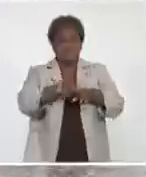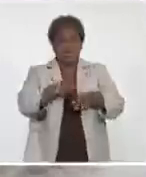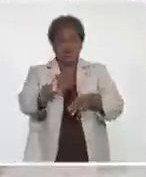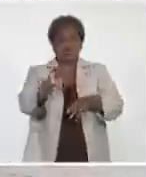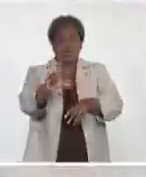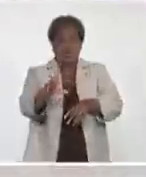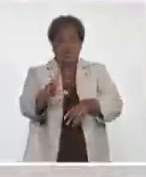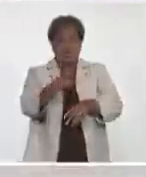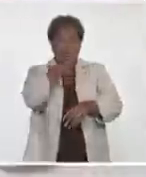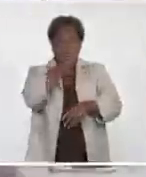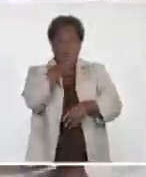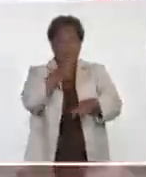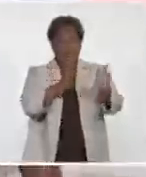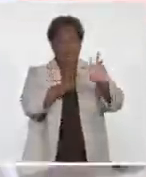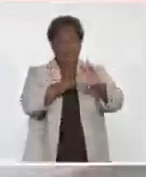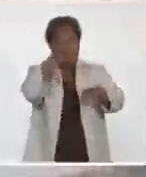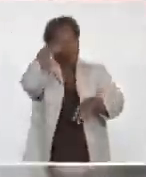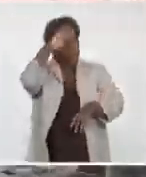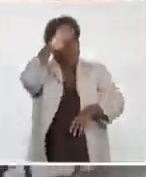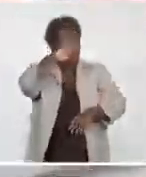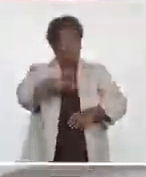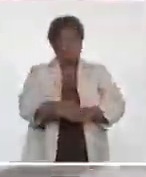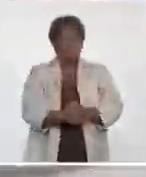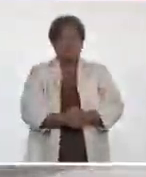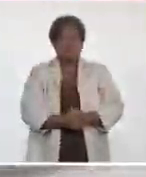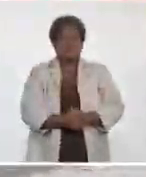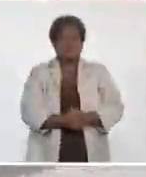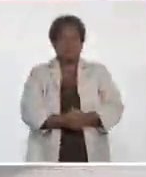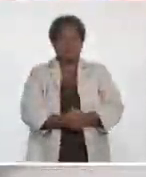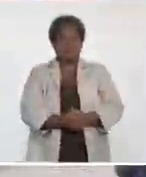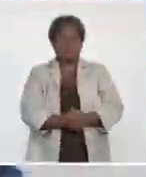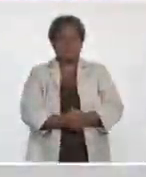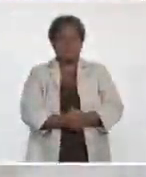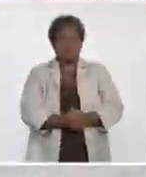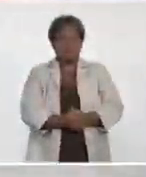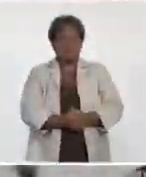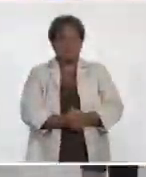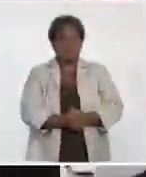camarógrafo Eide La Pera y Jordanis Rodríguez Laurencio, Sistema Informativo de la Televisión Cubana.